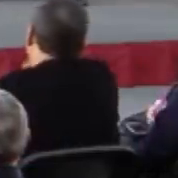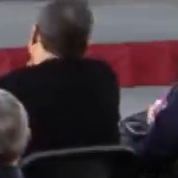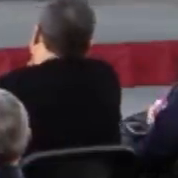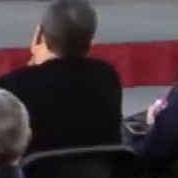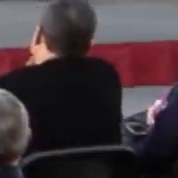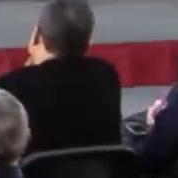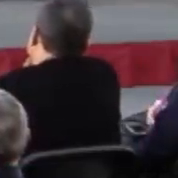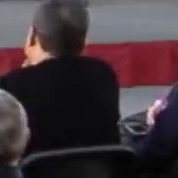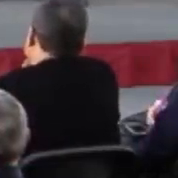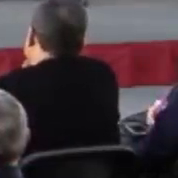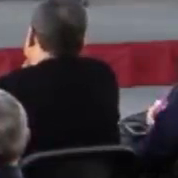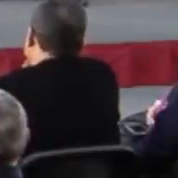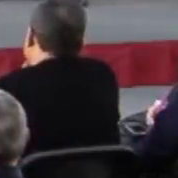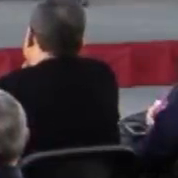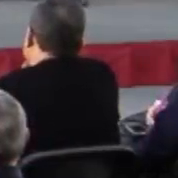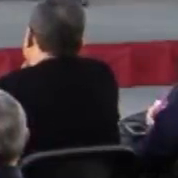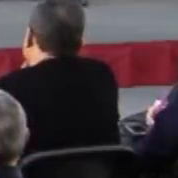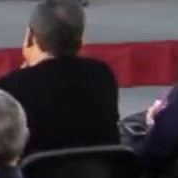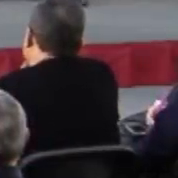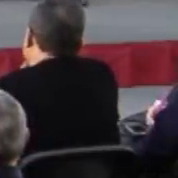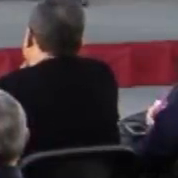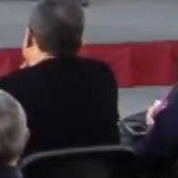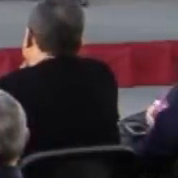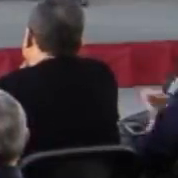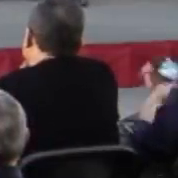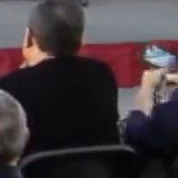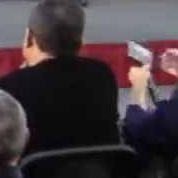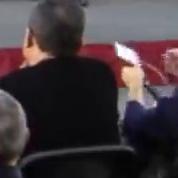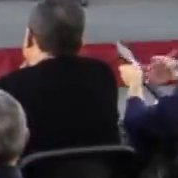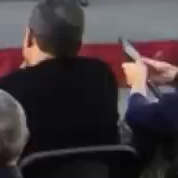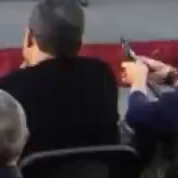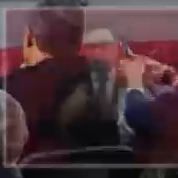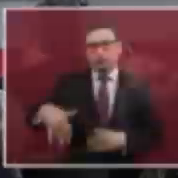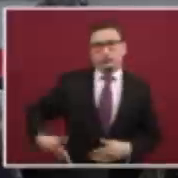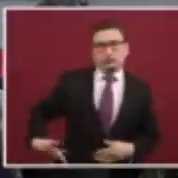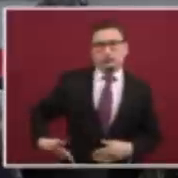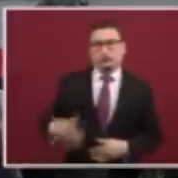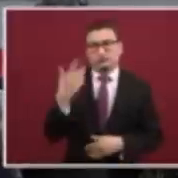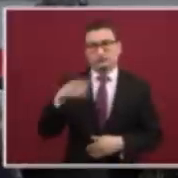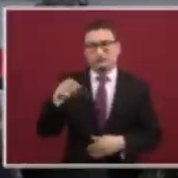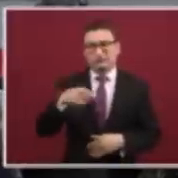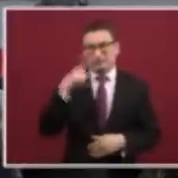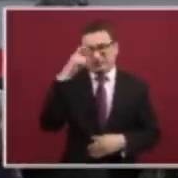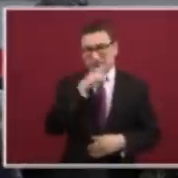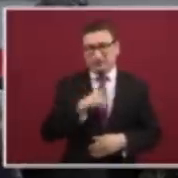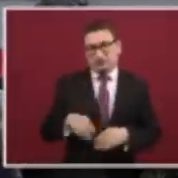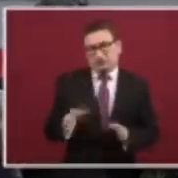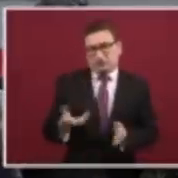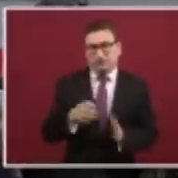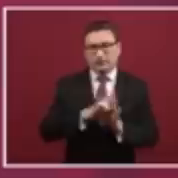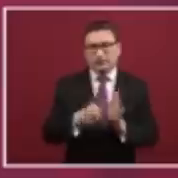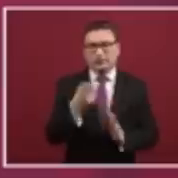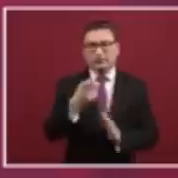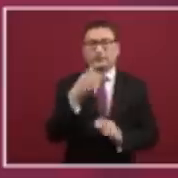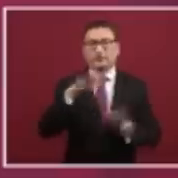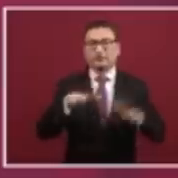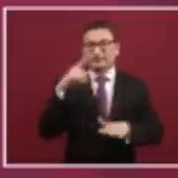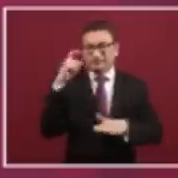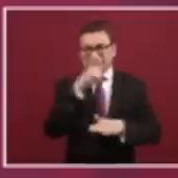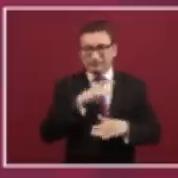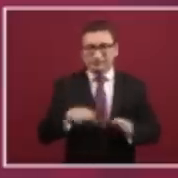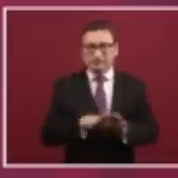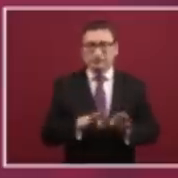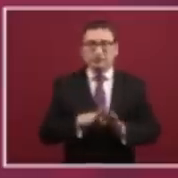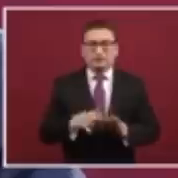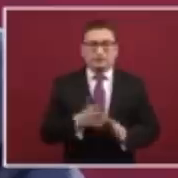servicios, señalo la atención de la insuficiencia renal, que es un ejemplo de lo difícil que es